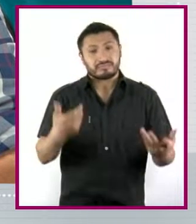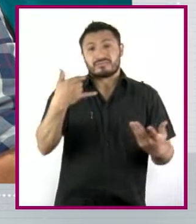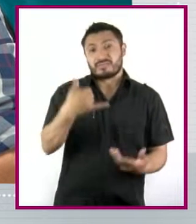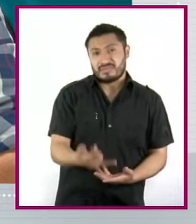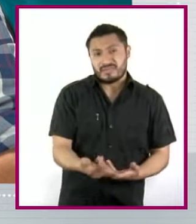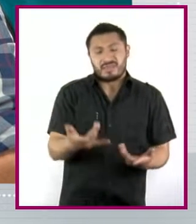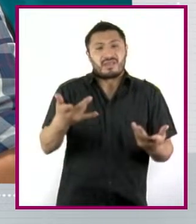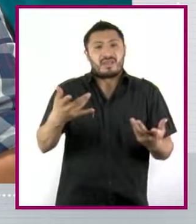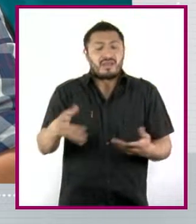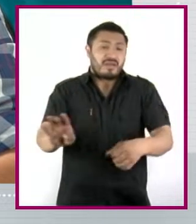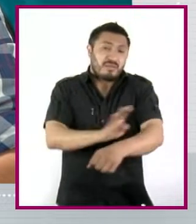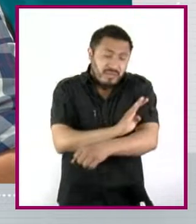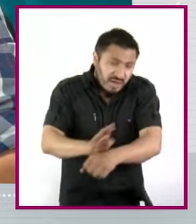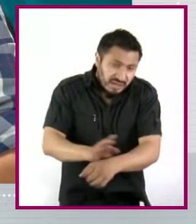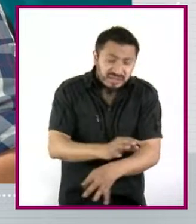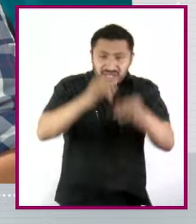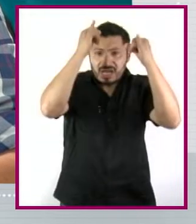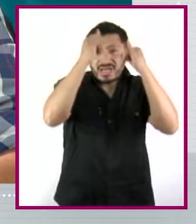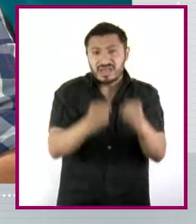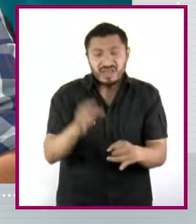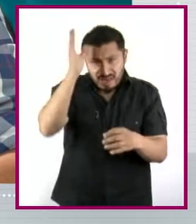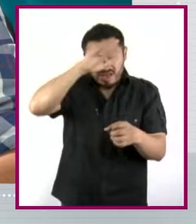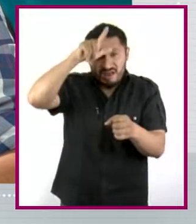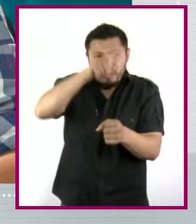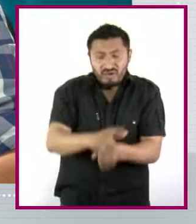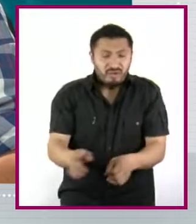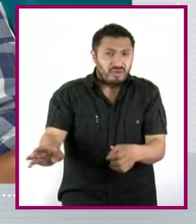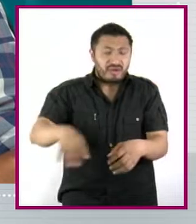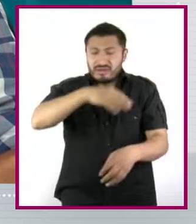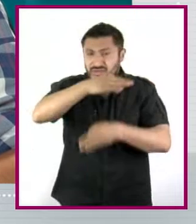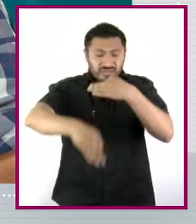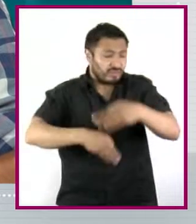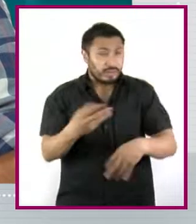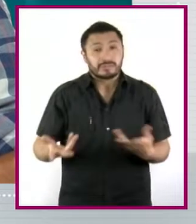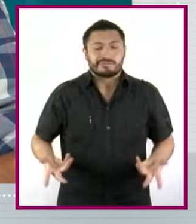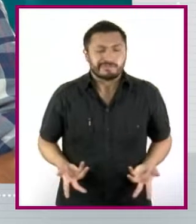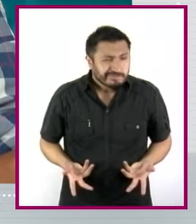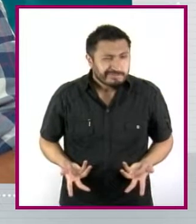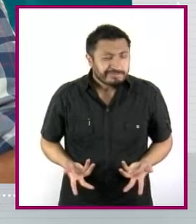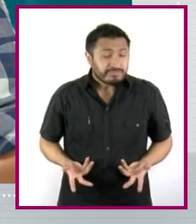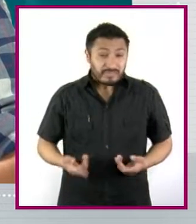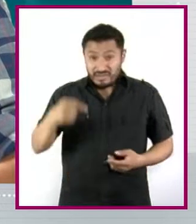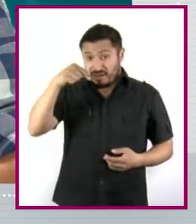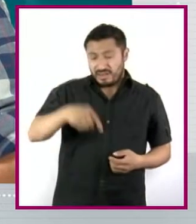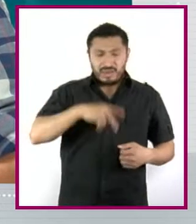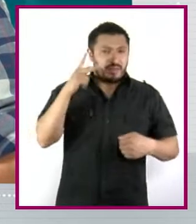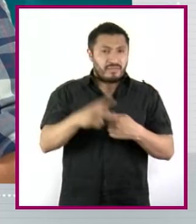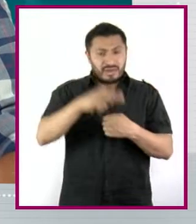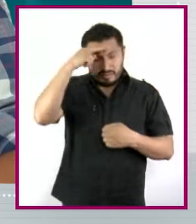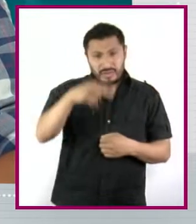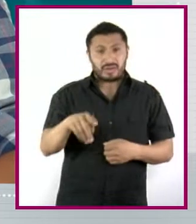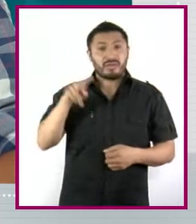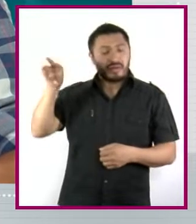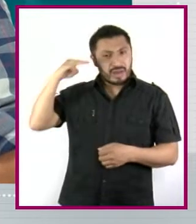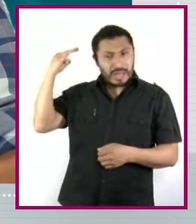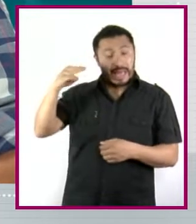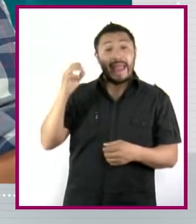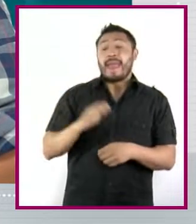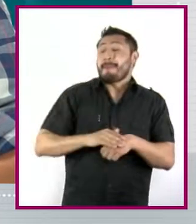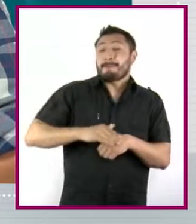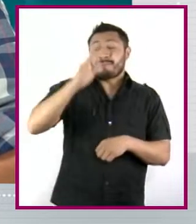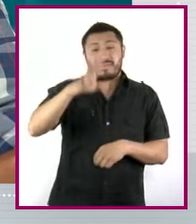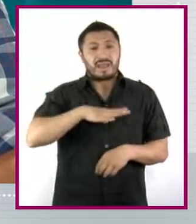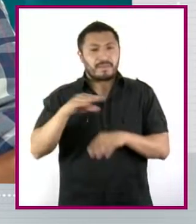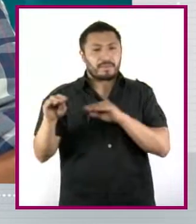dignidad, bienestar, identidad, cultura y sus vidas? ¿Por qué en nuestro país, además del estado de Michoacán, han surgido